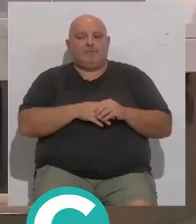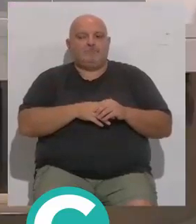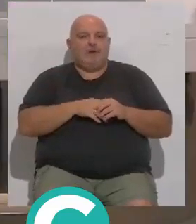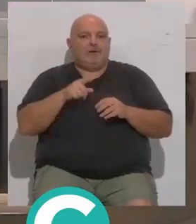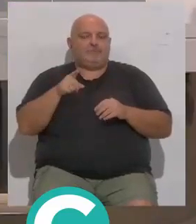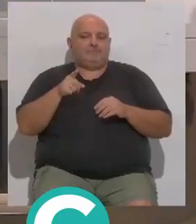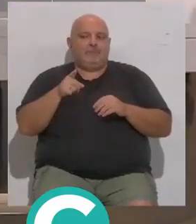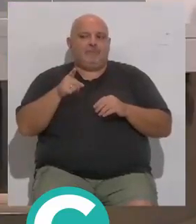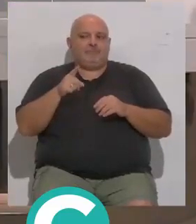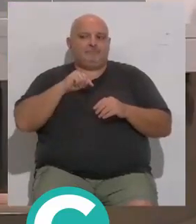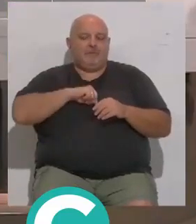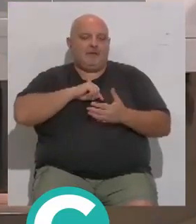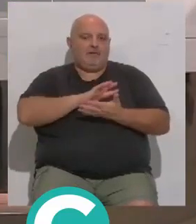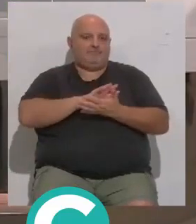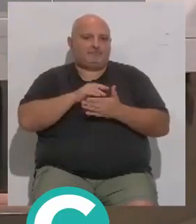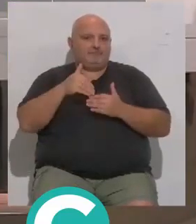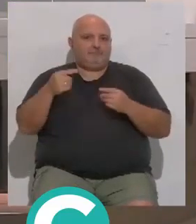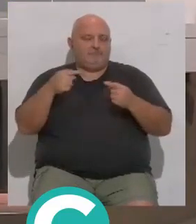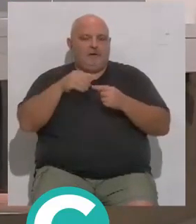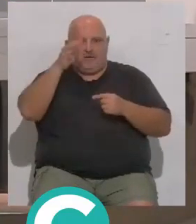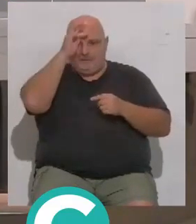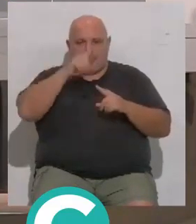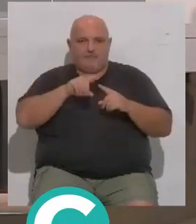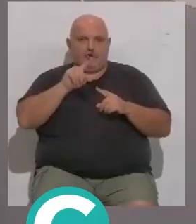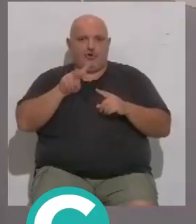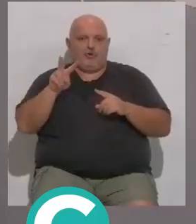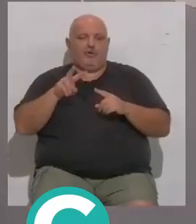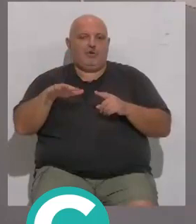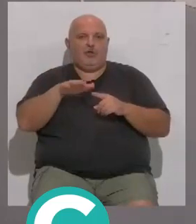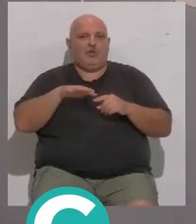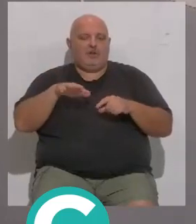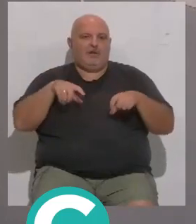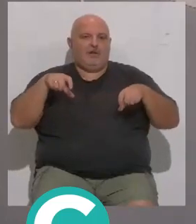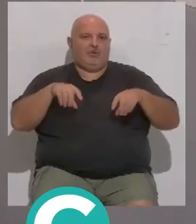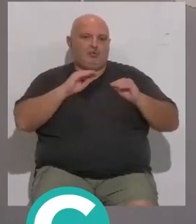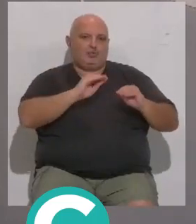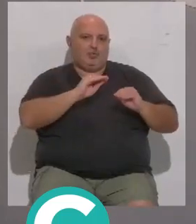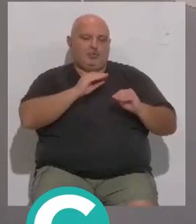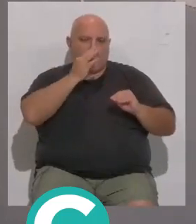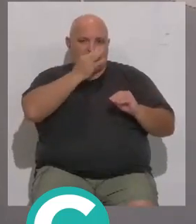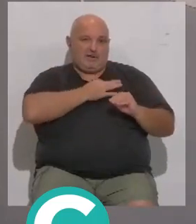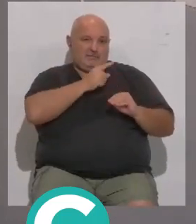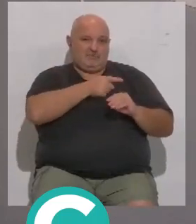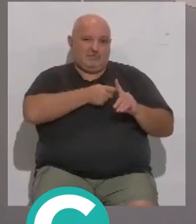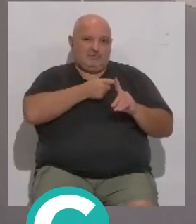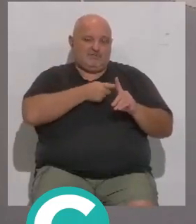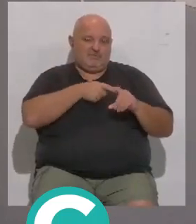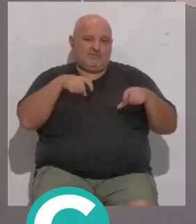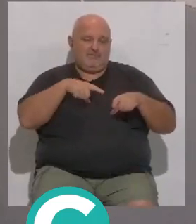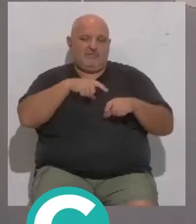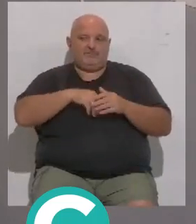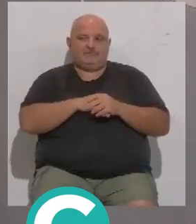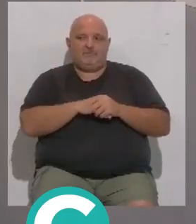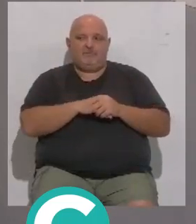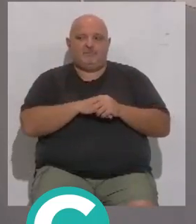más tranquilidad el próximo domingo a las 12 de la mañana, la cita en la instalación deportiva de la ciudad de Bahía de